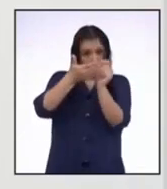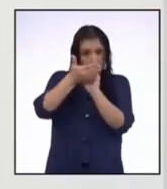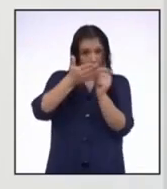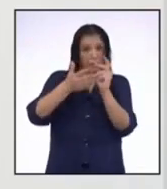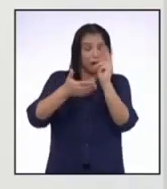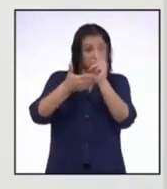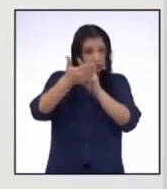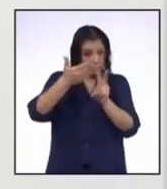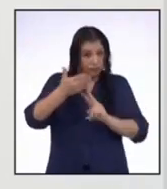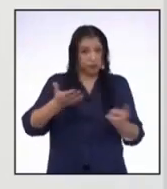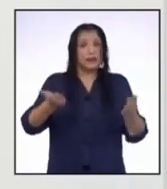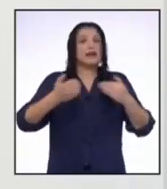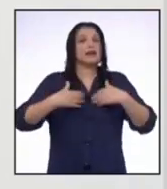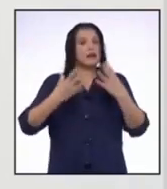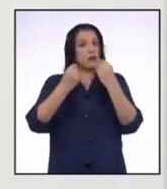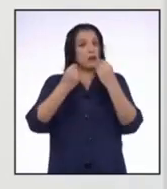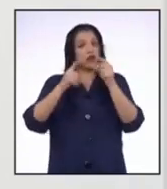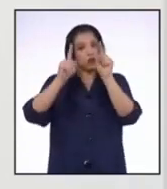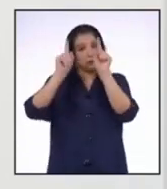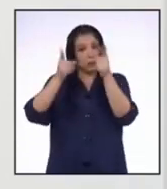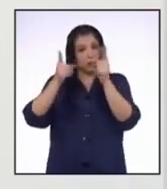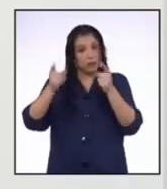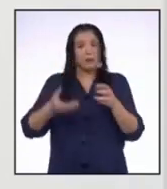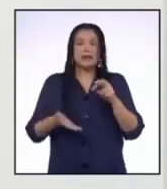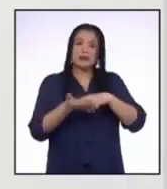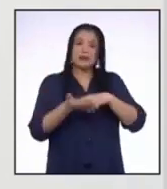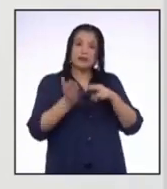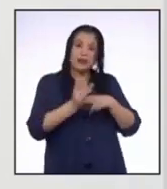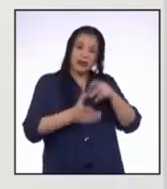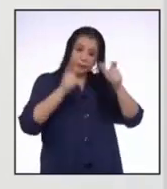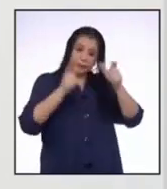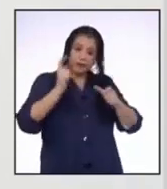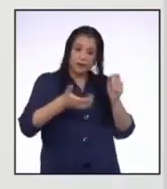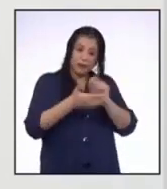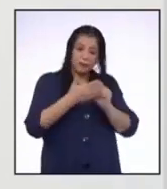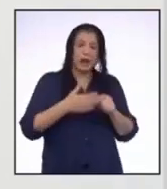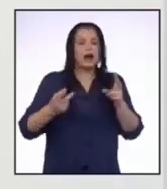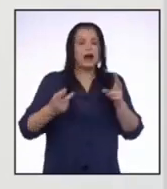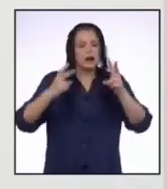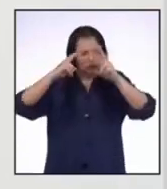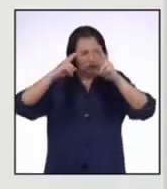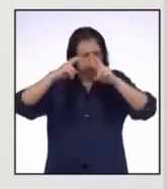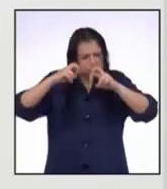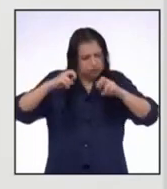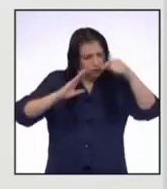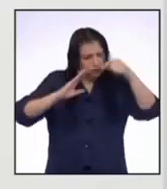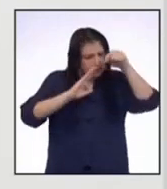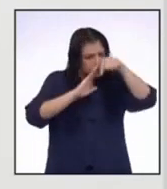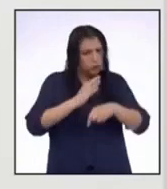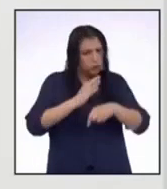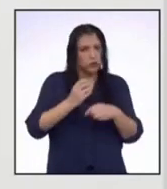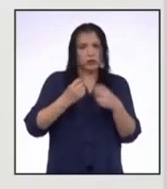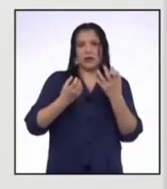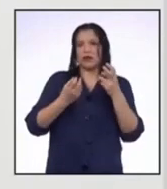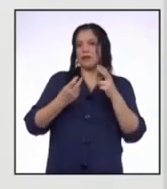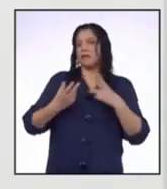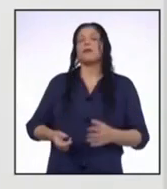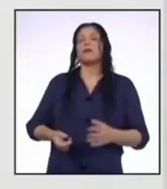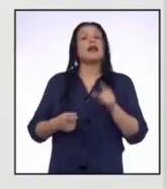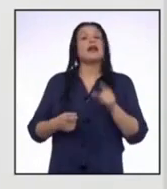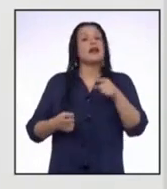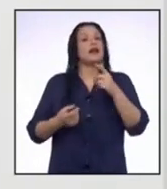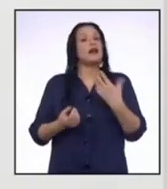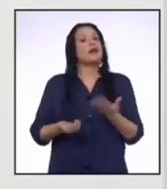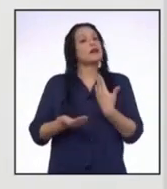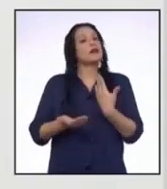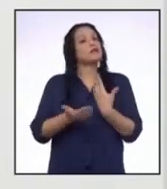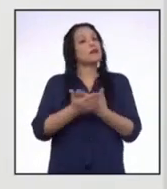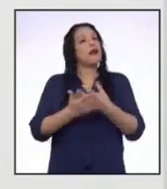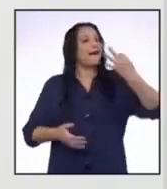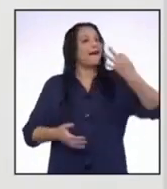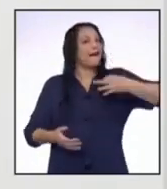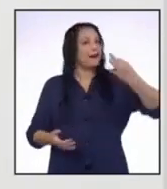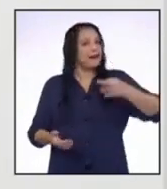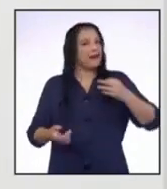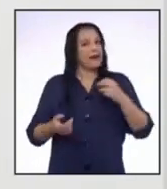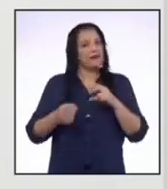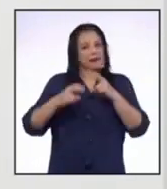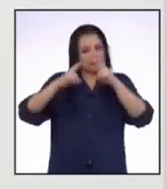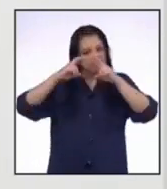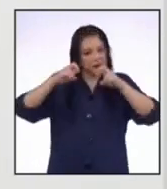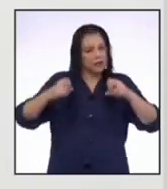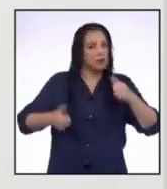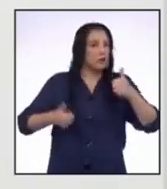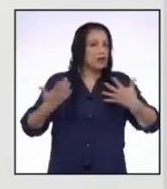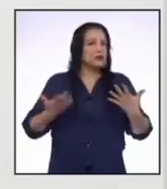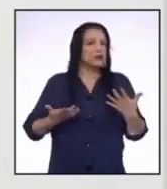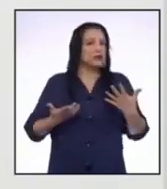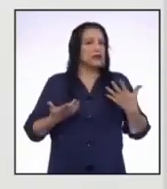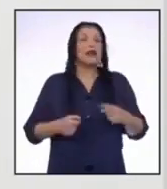citas, significa que el autor ha realizado una profunda investigación. Y lo que avala la calidad de esa investigación es